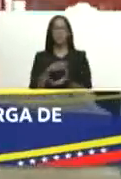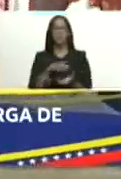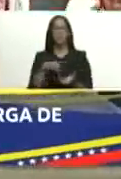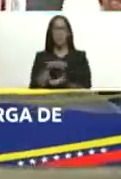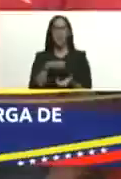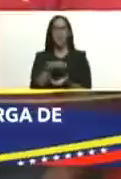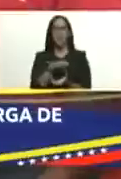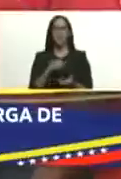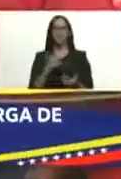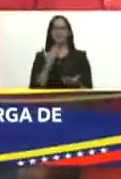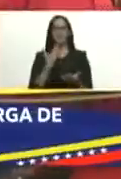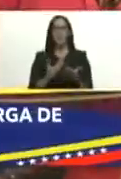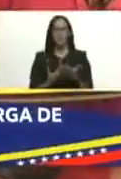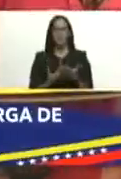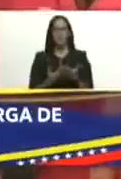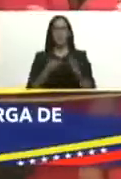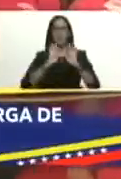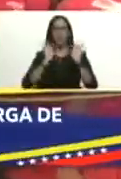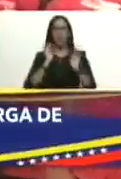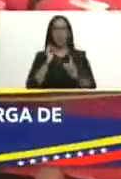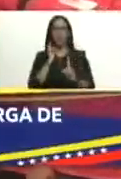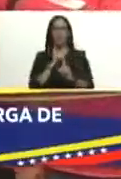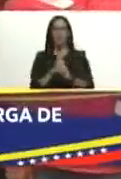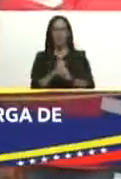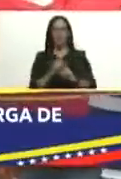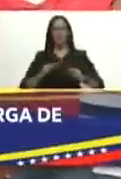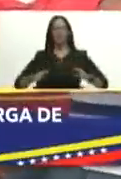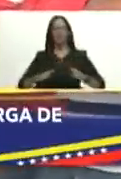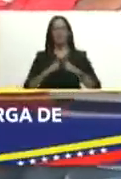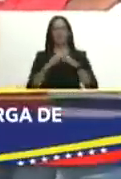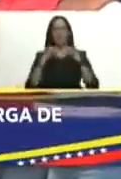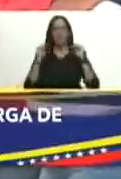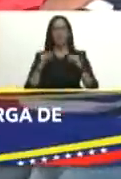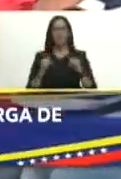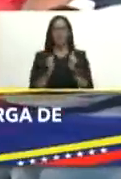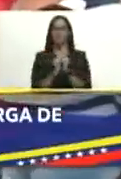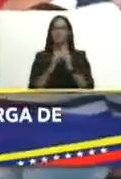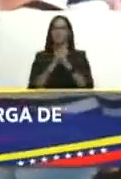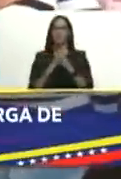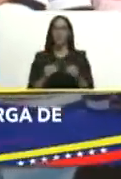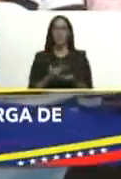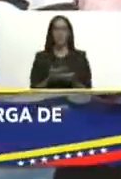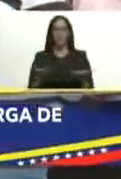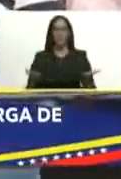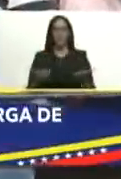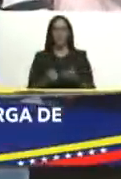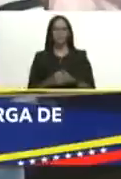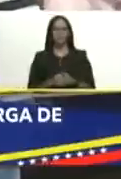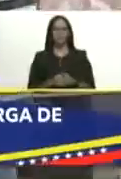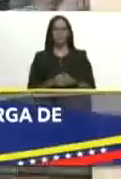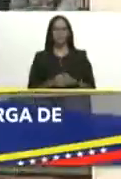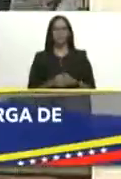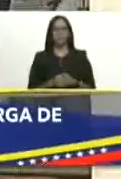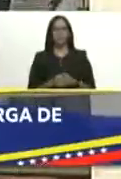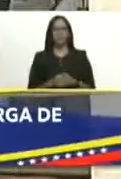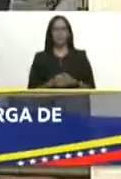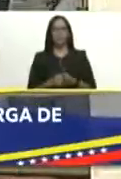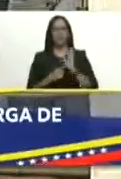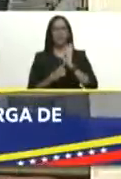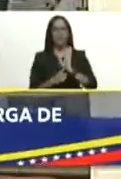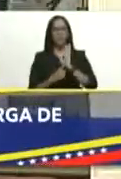y sus solicitudes de manera directa. Y nos encontramos aquí con todos ellos, con Daniel Rivero, que es la representante